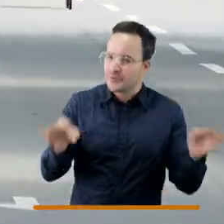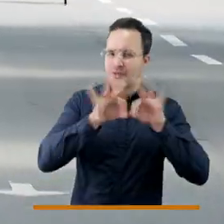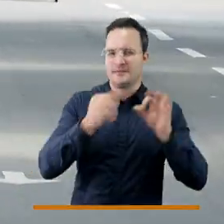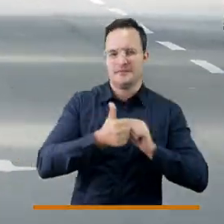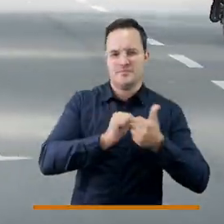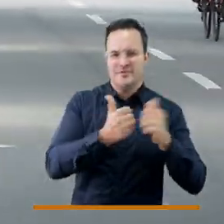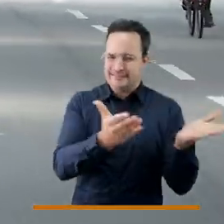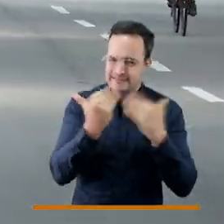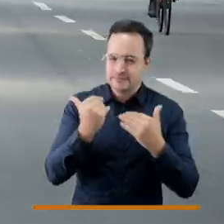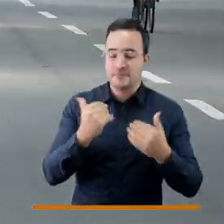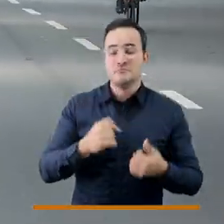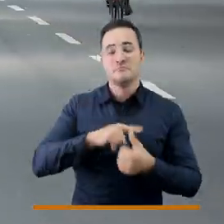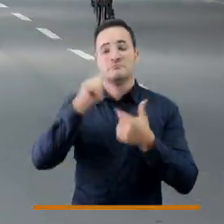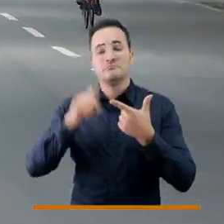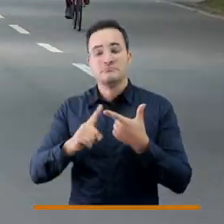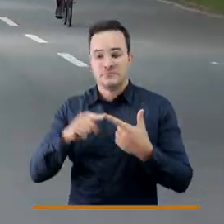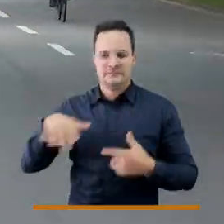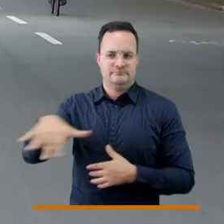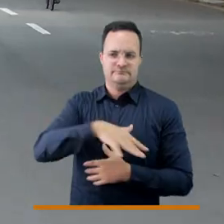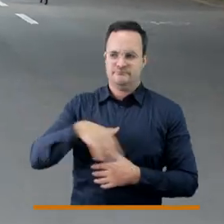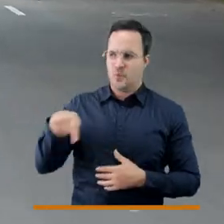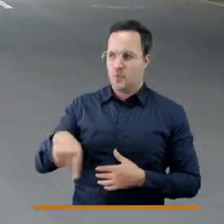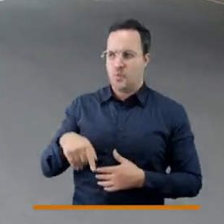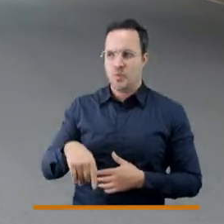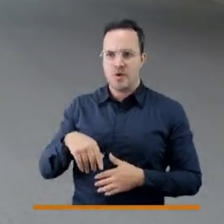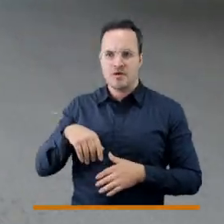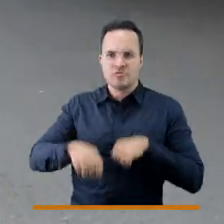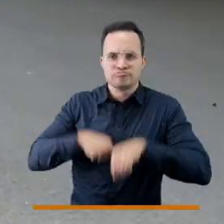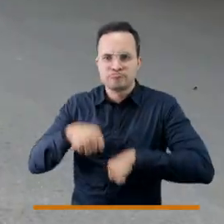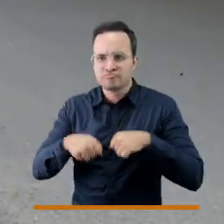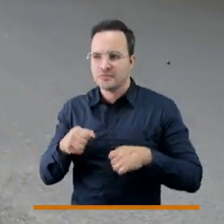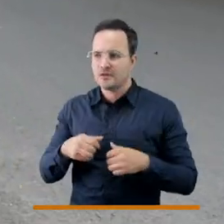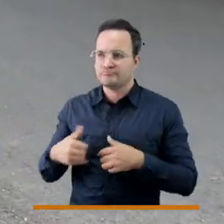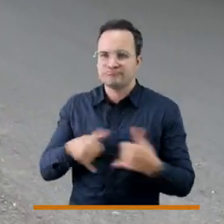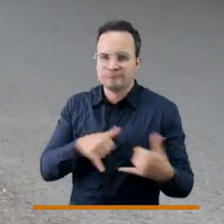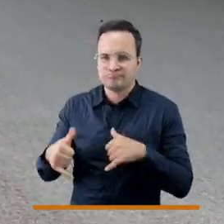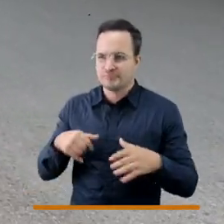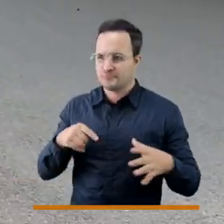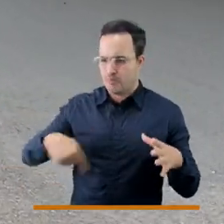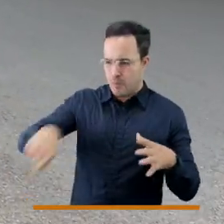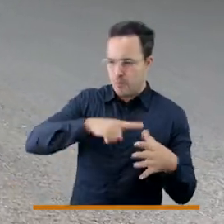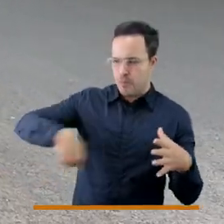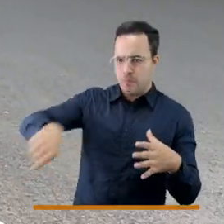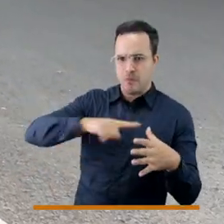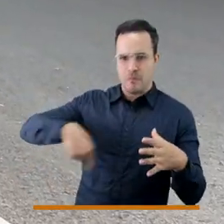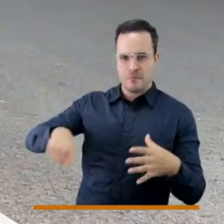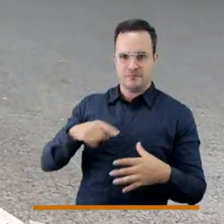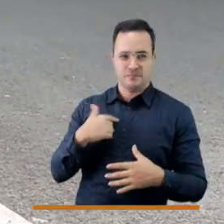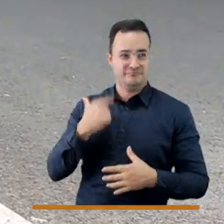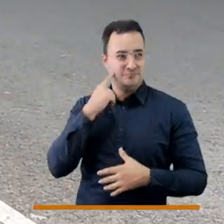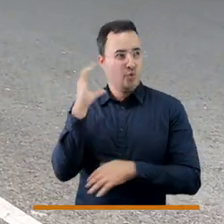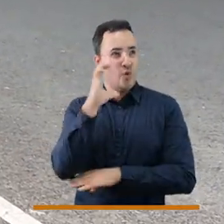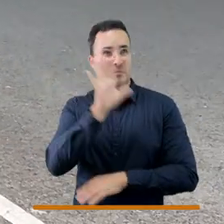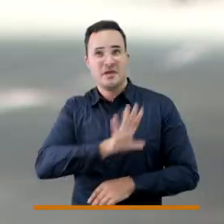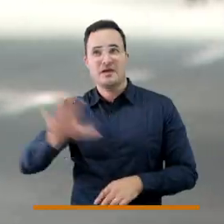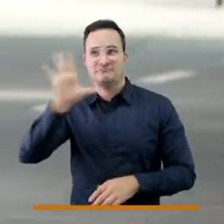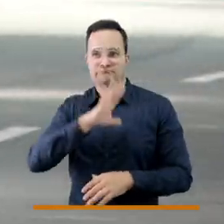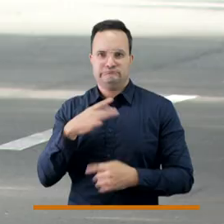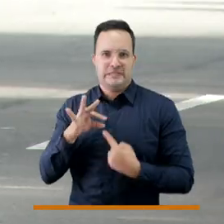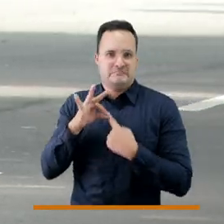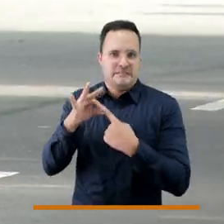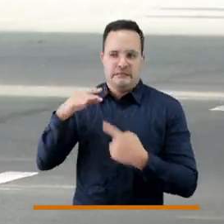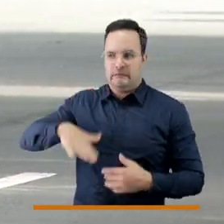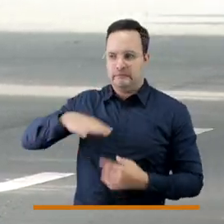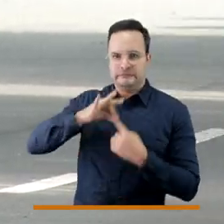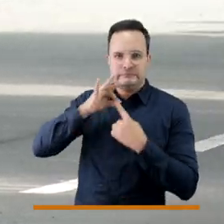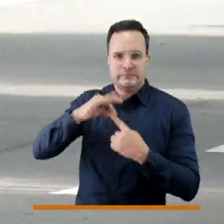pista que tenemos aquí, que nos damos, creo que en Colombia somos los únicos que nos damos el lujo de tener una pista de estas, maravillosa,